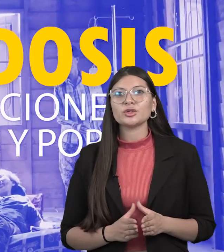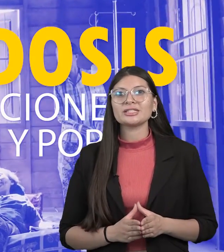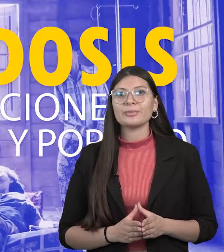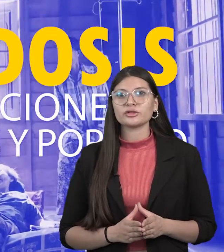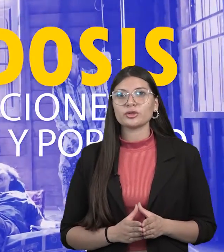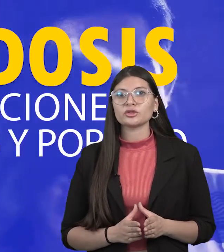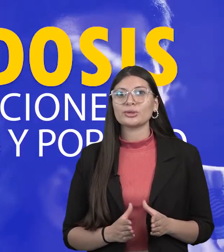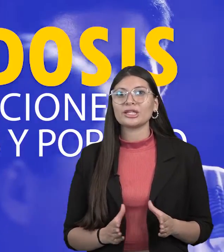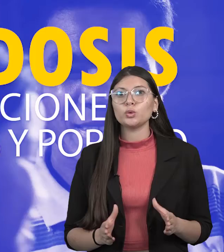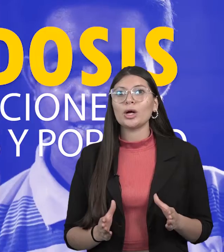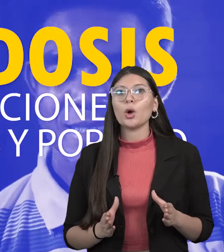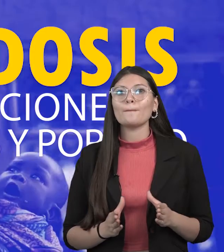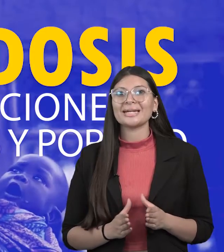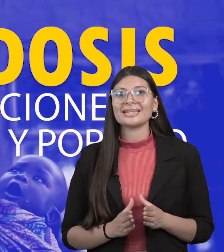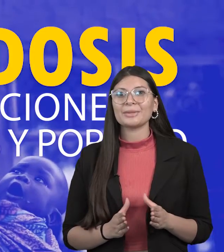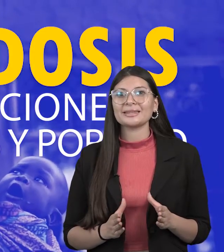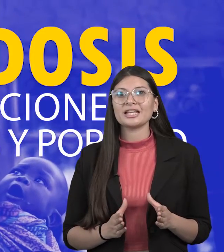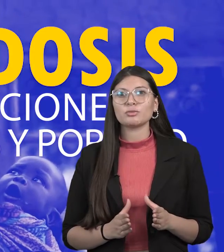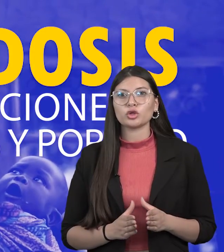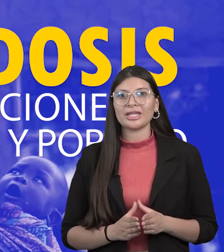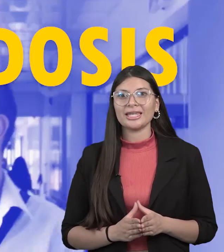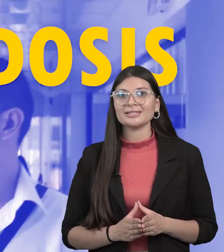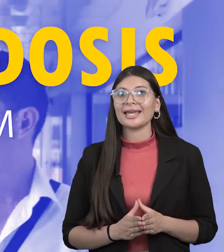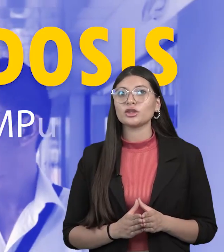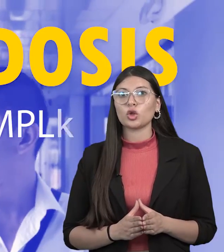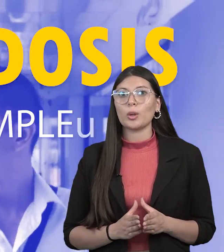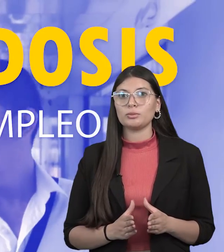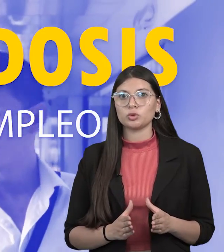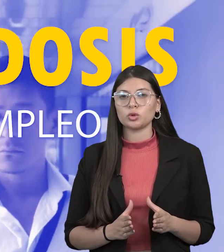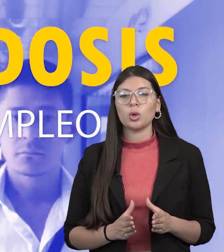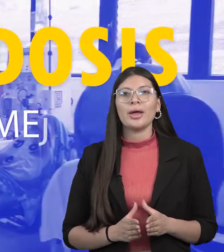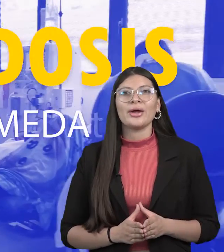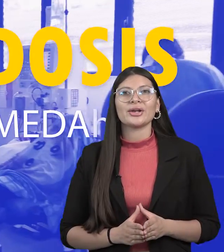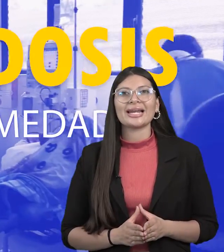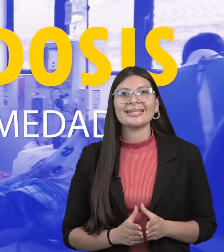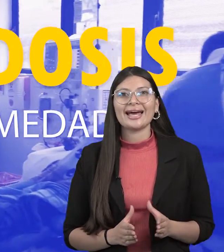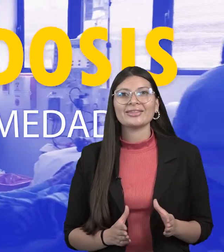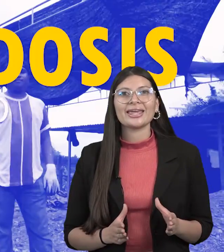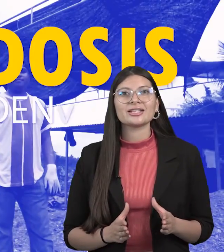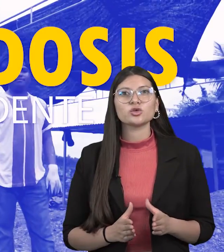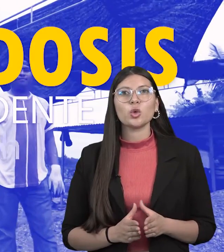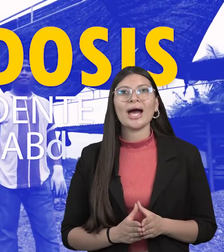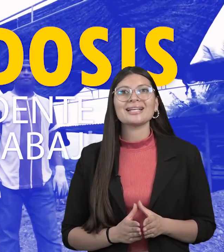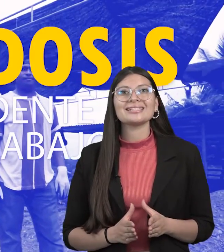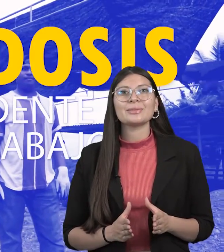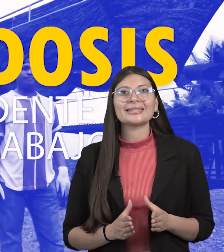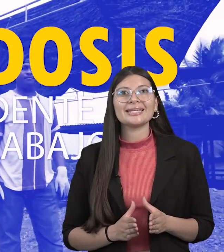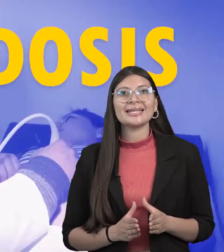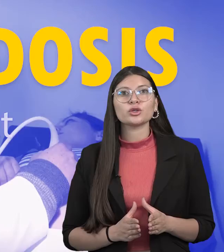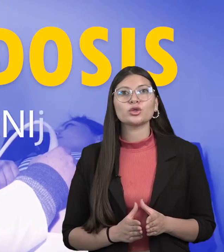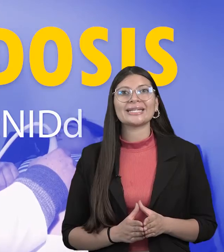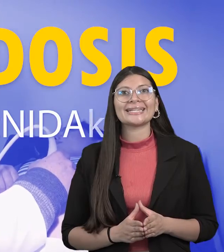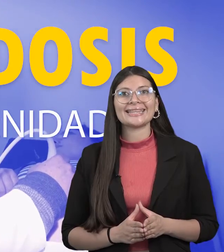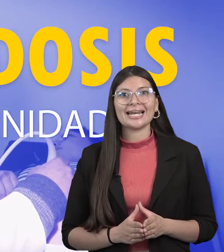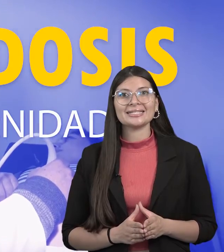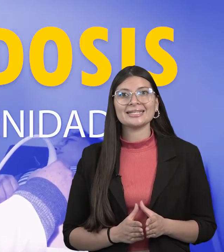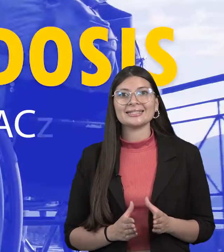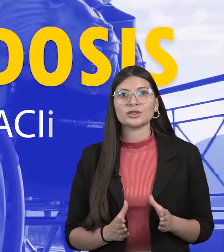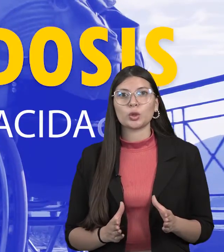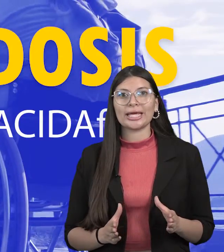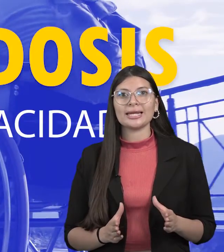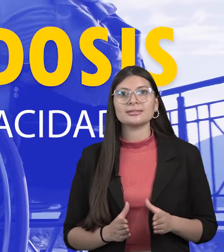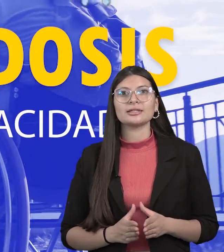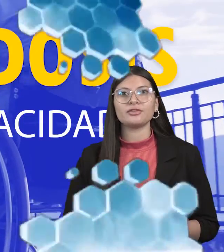4.000 millones de personas continúan completamente desprotegidas en todo el mundo, realidad que desnuda asimetrías continentales